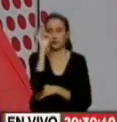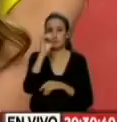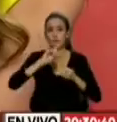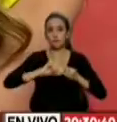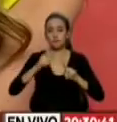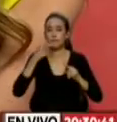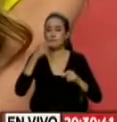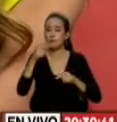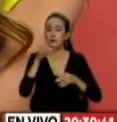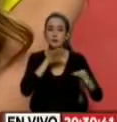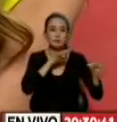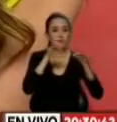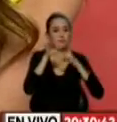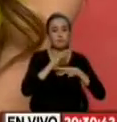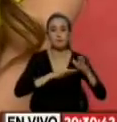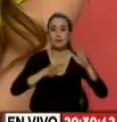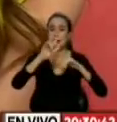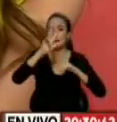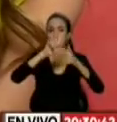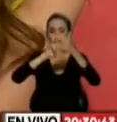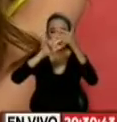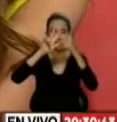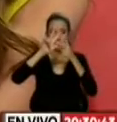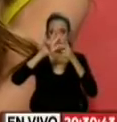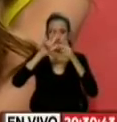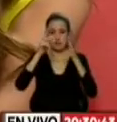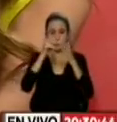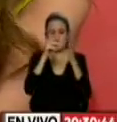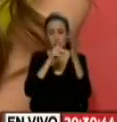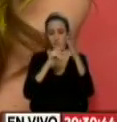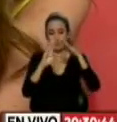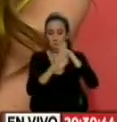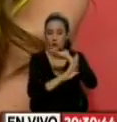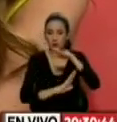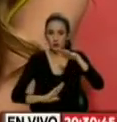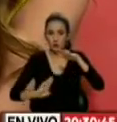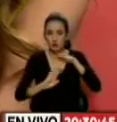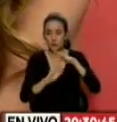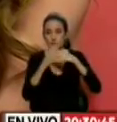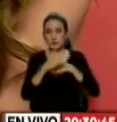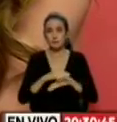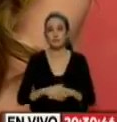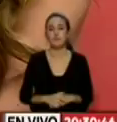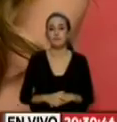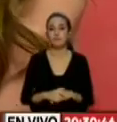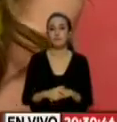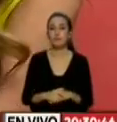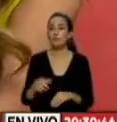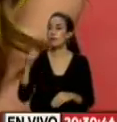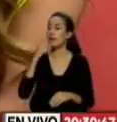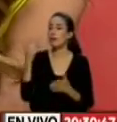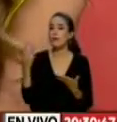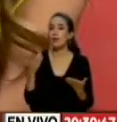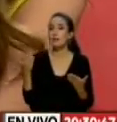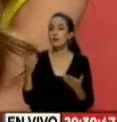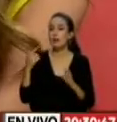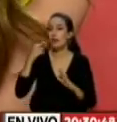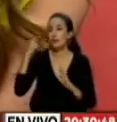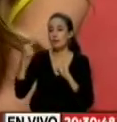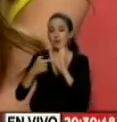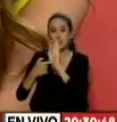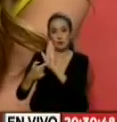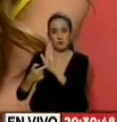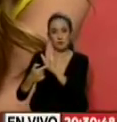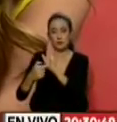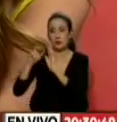que principalmente existirían tres eventos, esto lo dijo el ministro de Comunicación de Venezuela, Jorge Rodríguez. Correcto. De que estaría plenamente demostrado